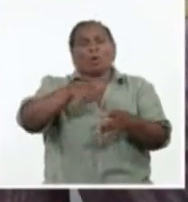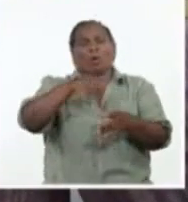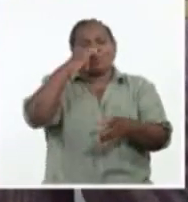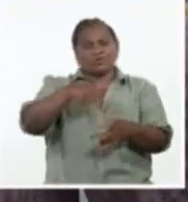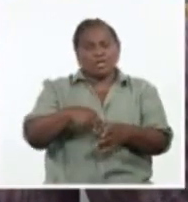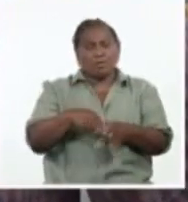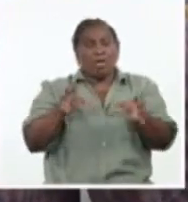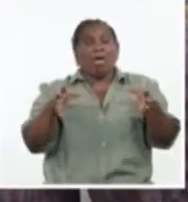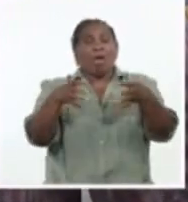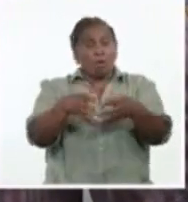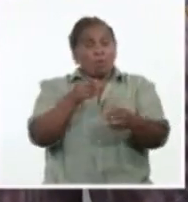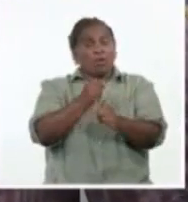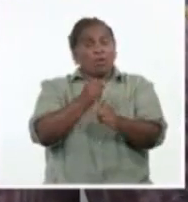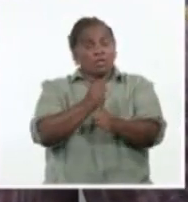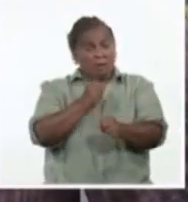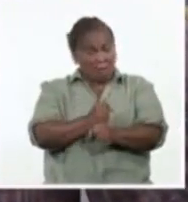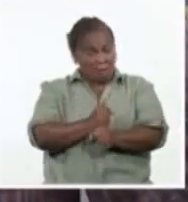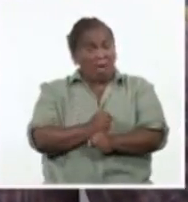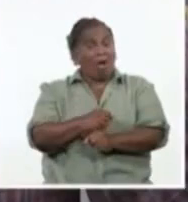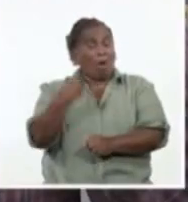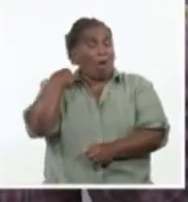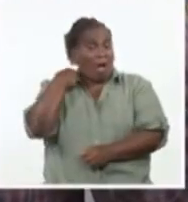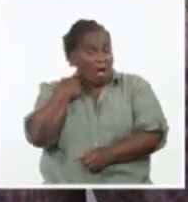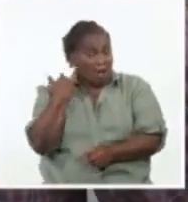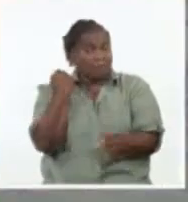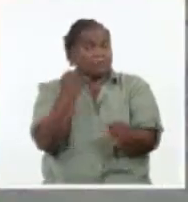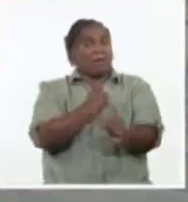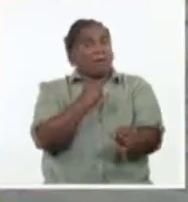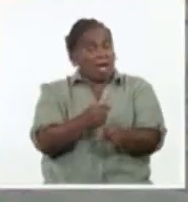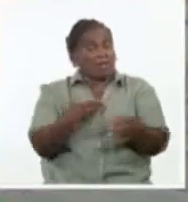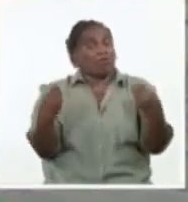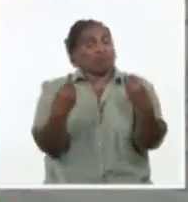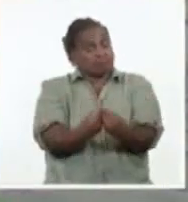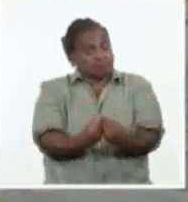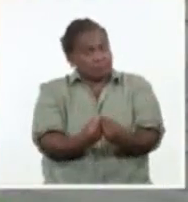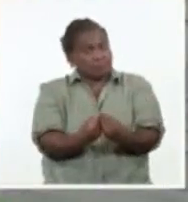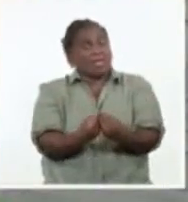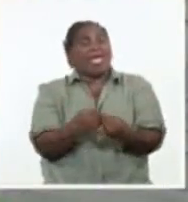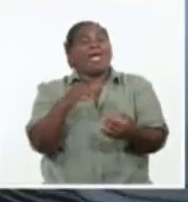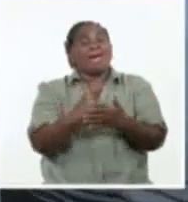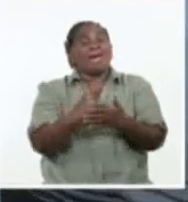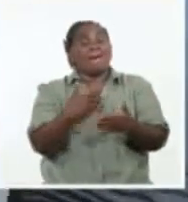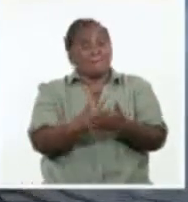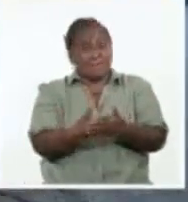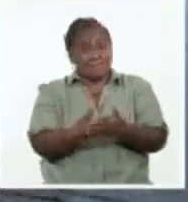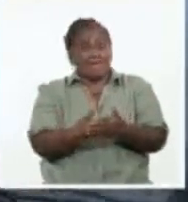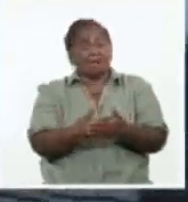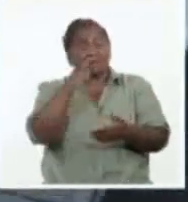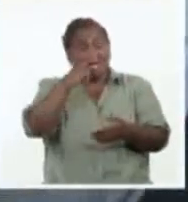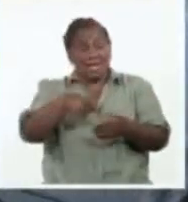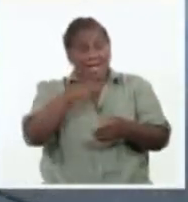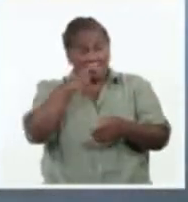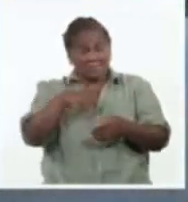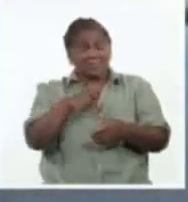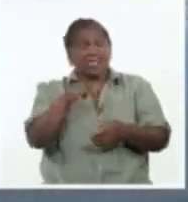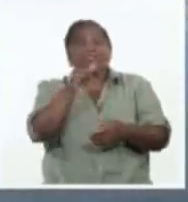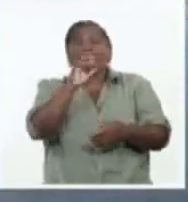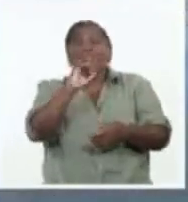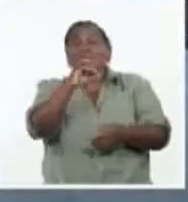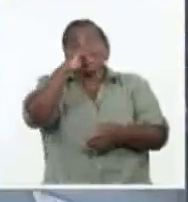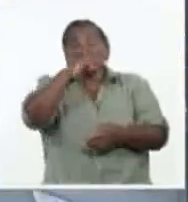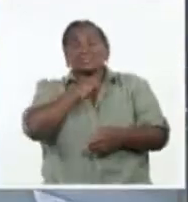se han mantenido unidos trabajando con excelente calidad. En la central eléctrica de Dieces Refinería comprobó técnicamente los